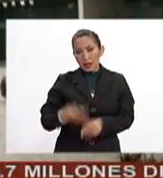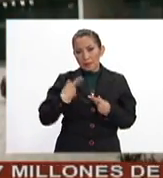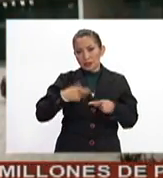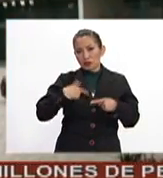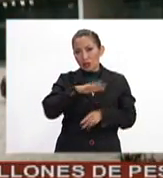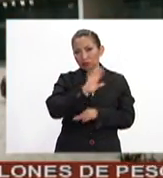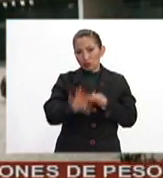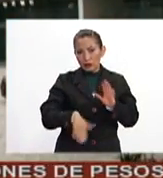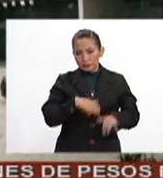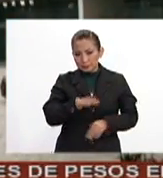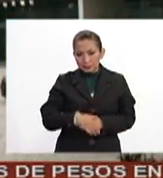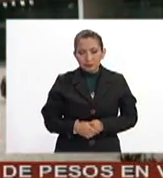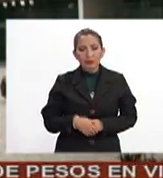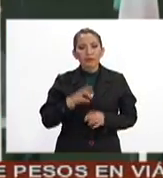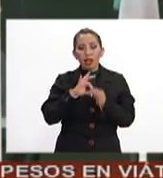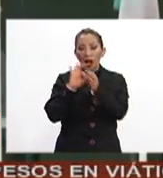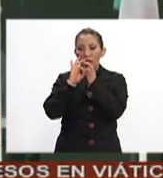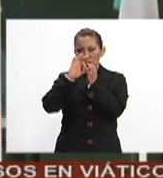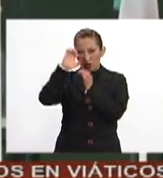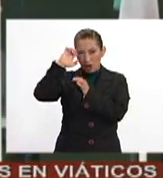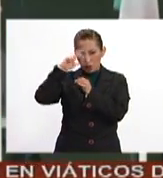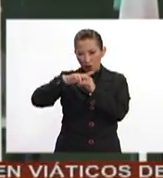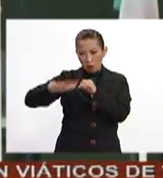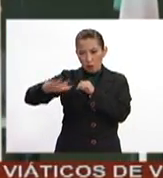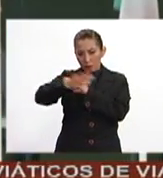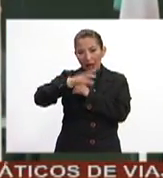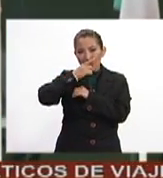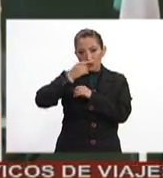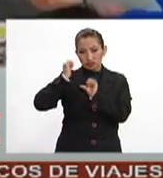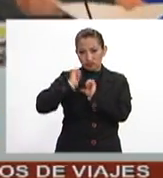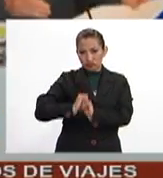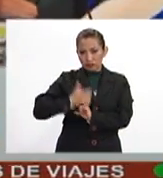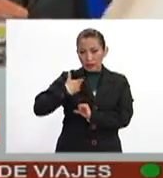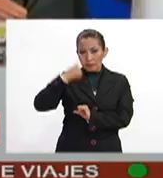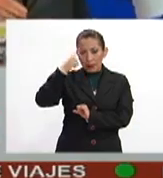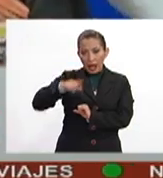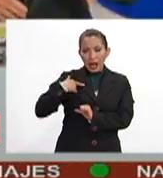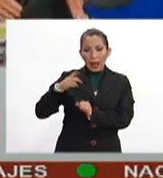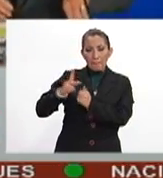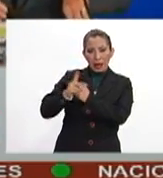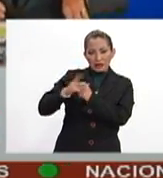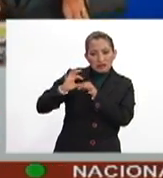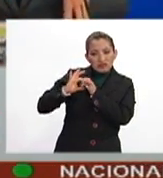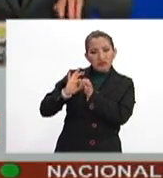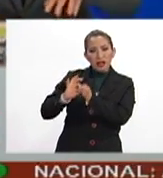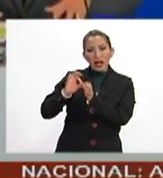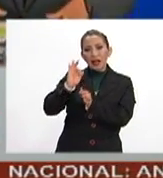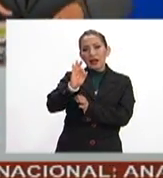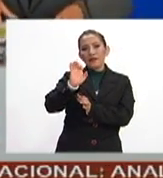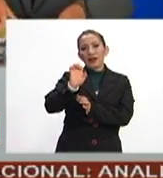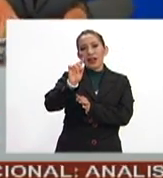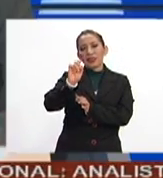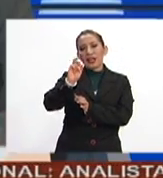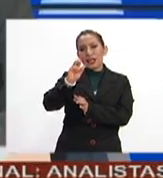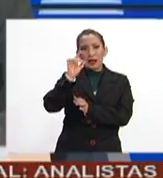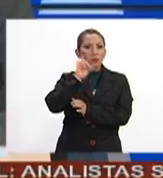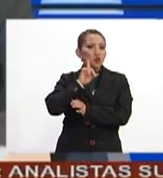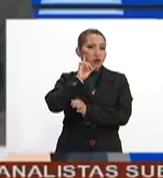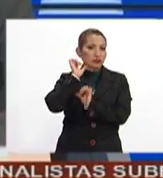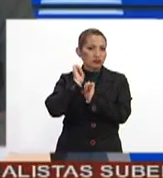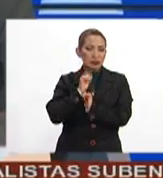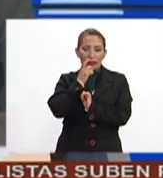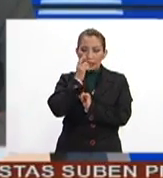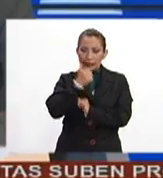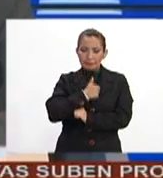las víctimas. La Unión Europea, a través de su alta representación para la política exterior, Federica Mogherini, envió